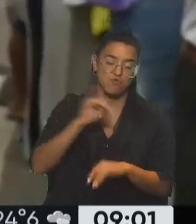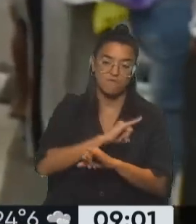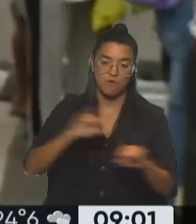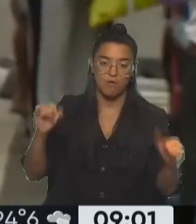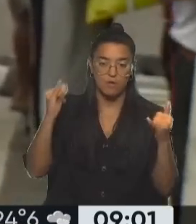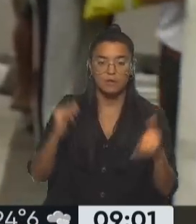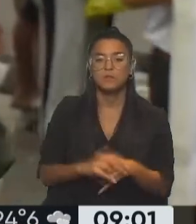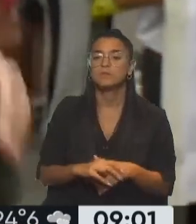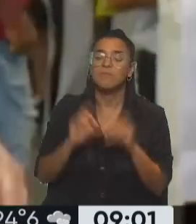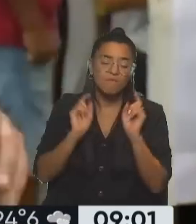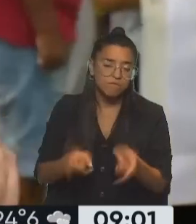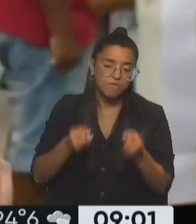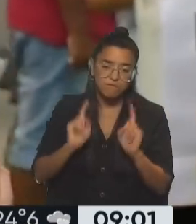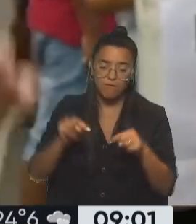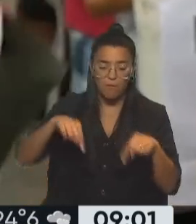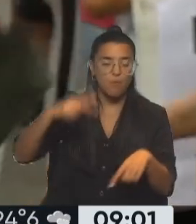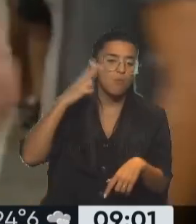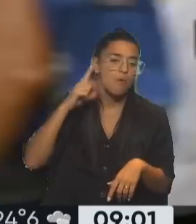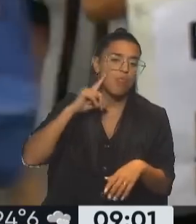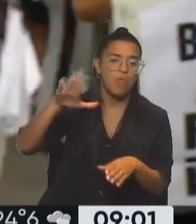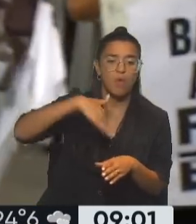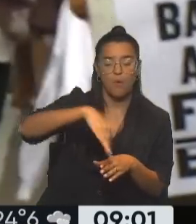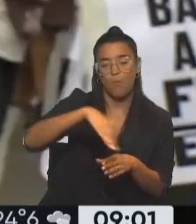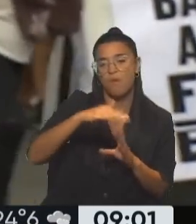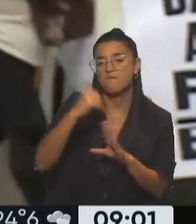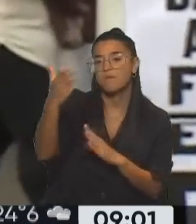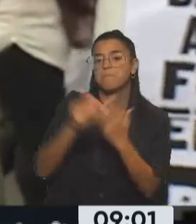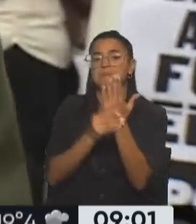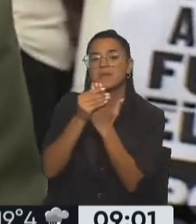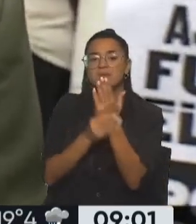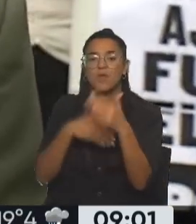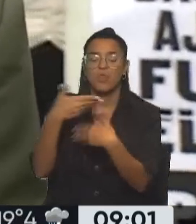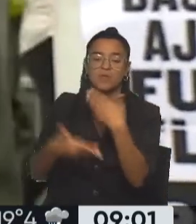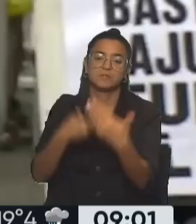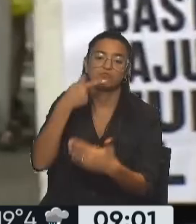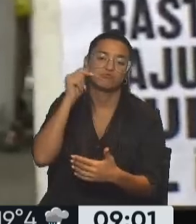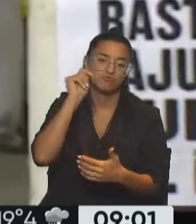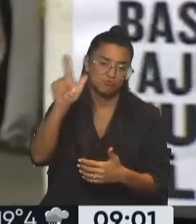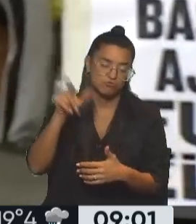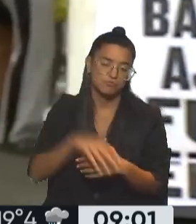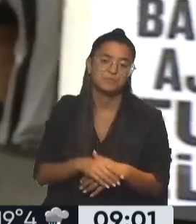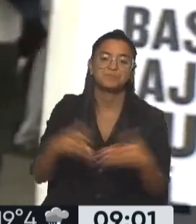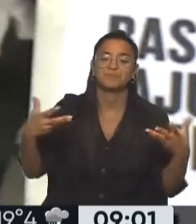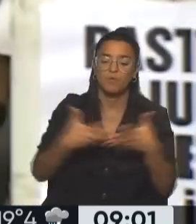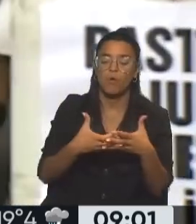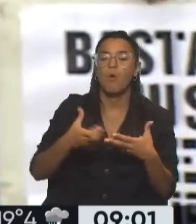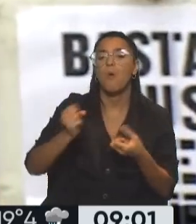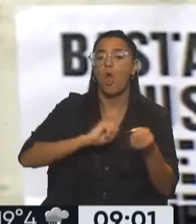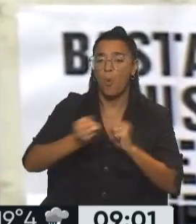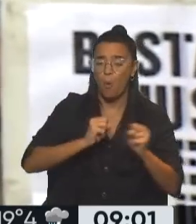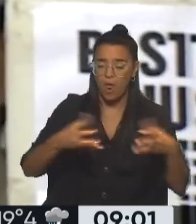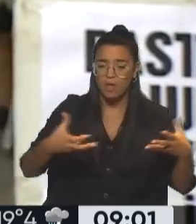Continúa el acampe piquetero aquí en la 9 de julio frente al Ministerio de Desarrollo Social. El pueblo obrero denuncia que